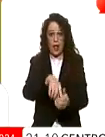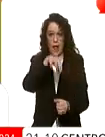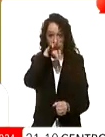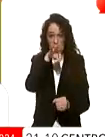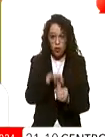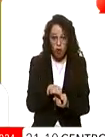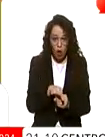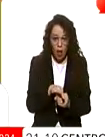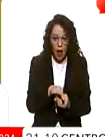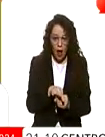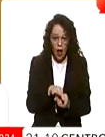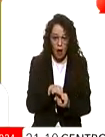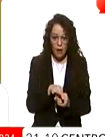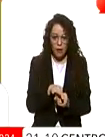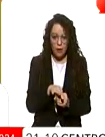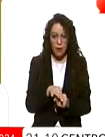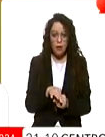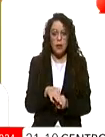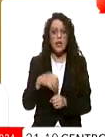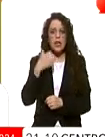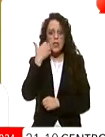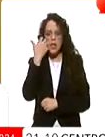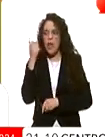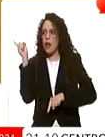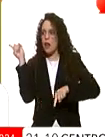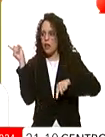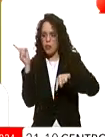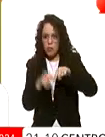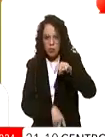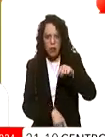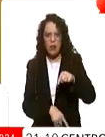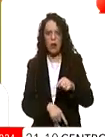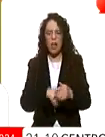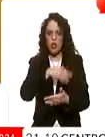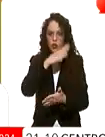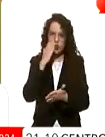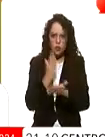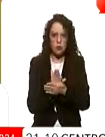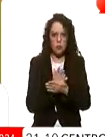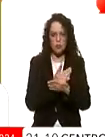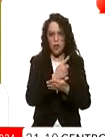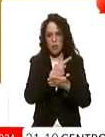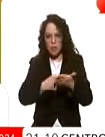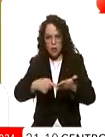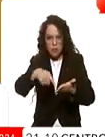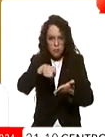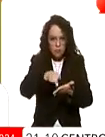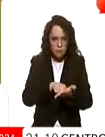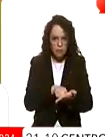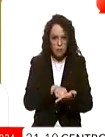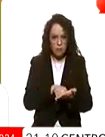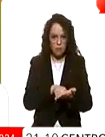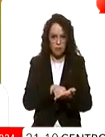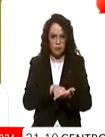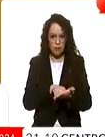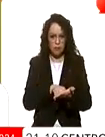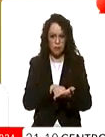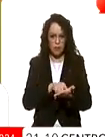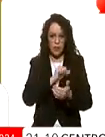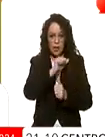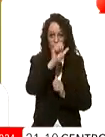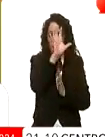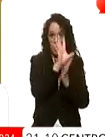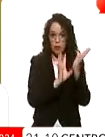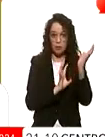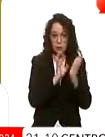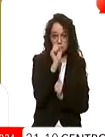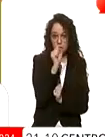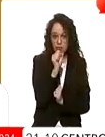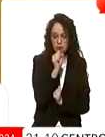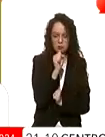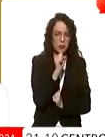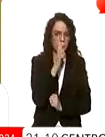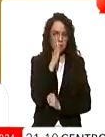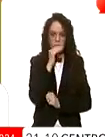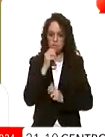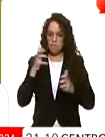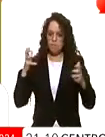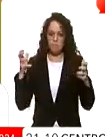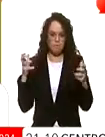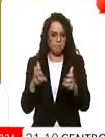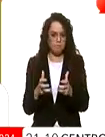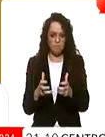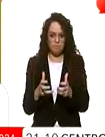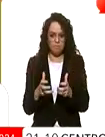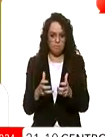los medios de impugnación constitucionales o legales no producirá efectos suspensivos sobre la resolución o el acto